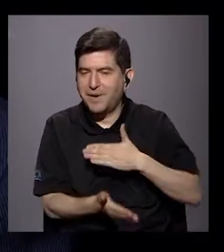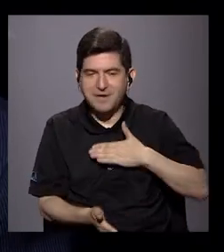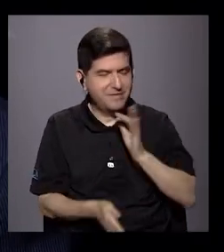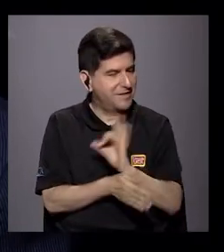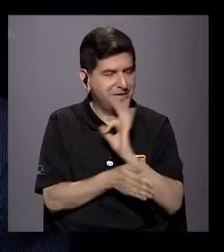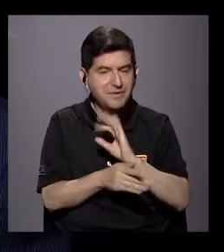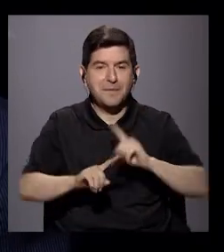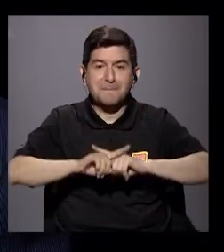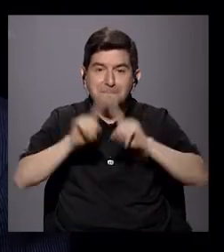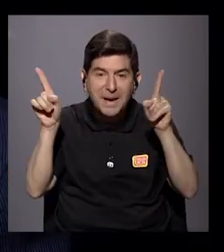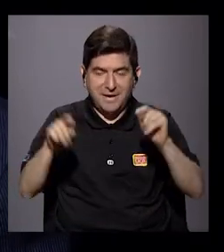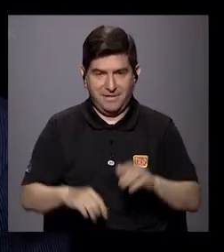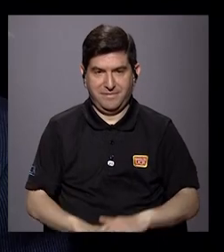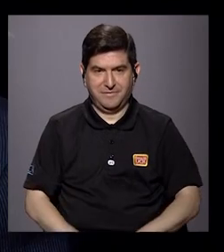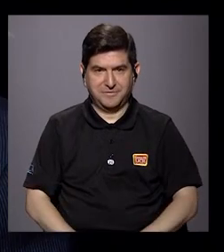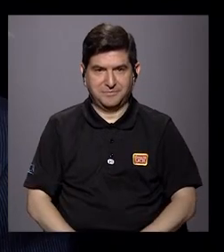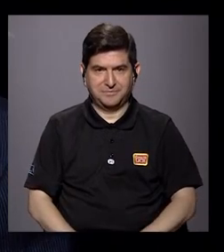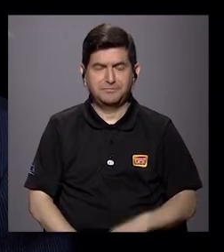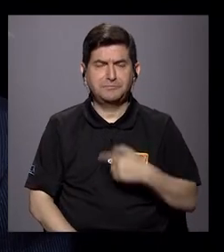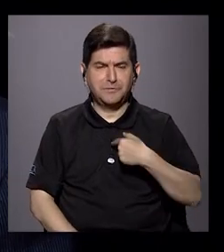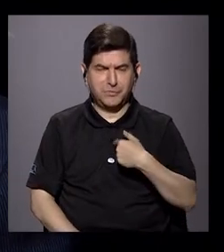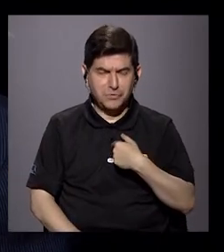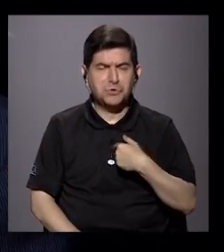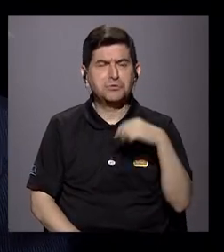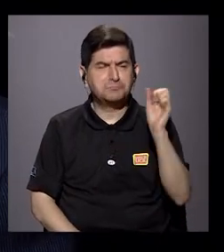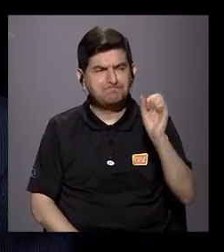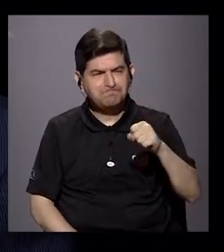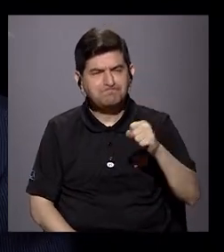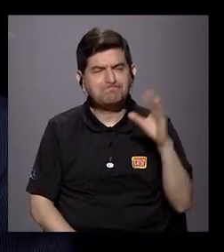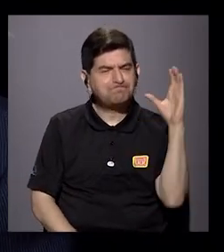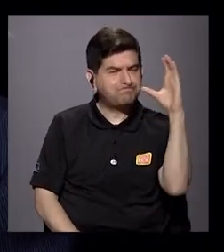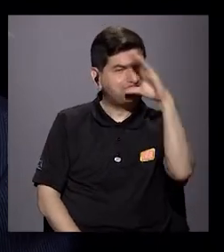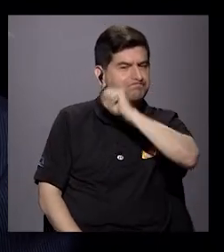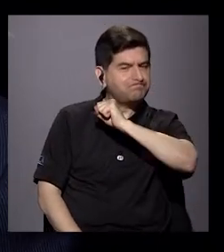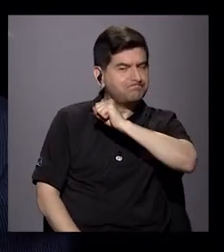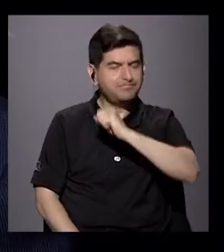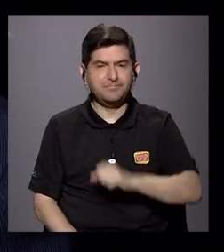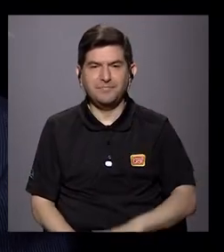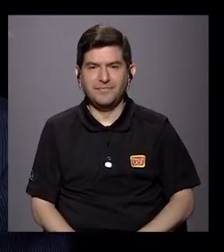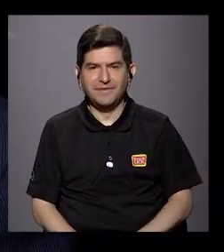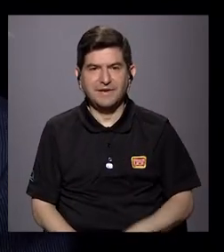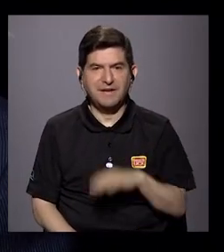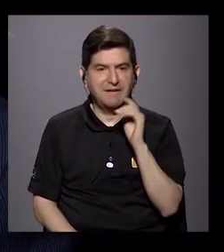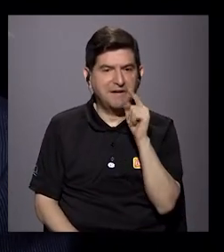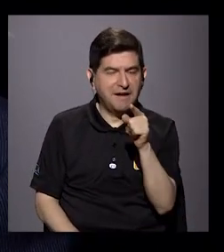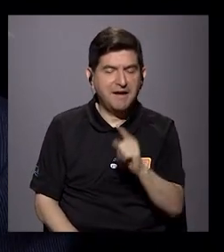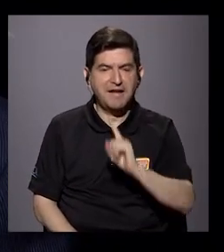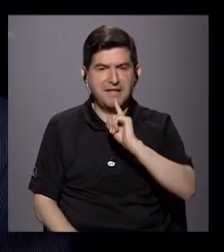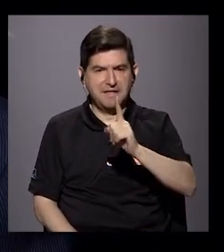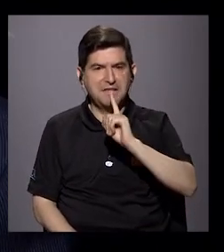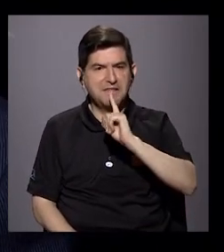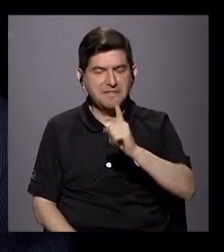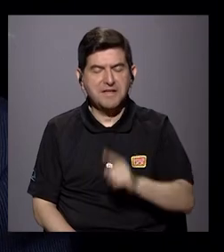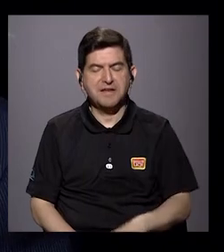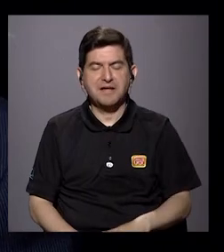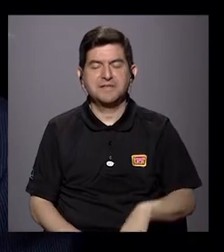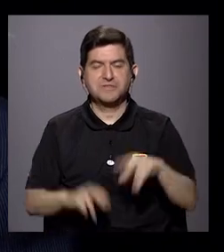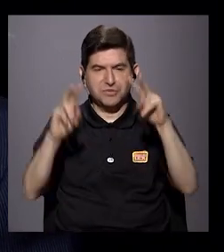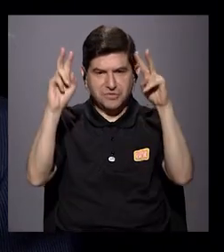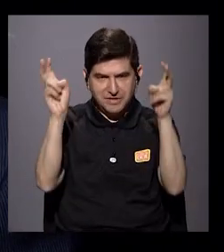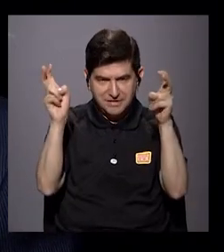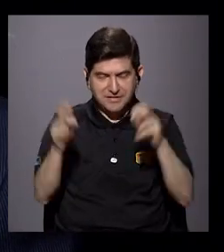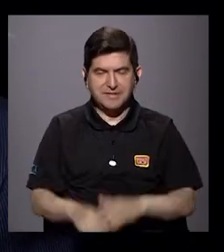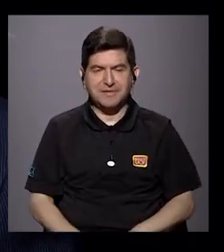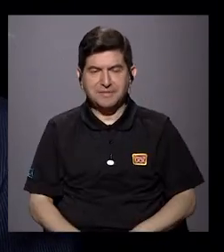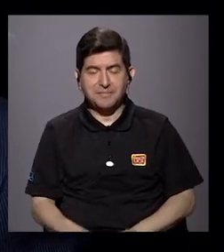funciones, pero a lo que he podido yo percibir de las declaraciones que se han dado en este tema, que se